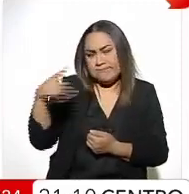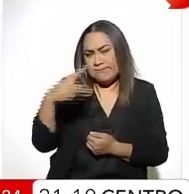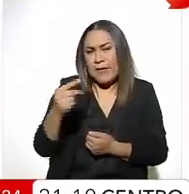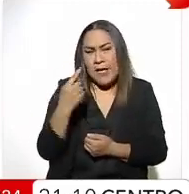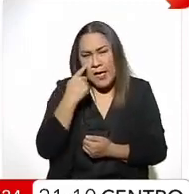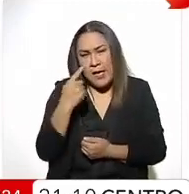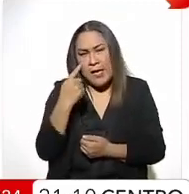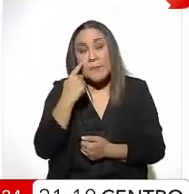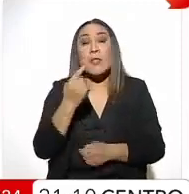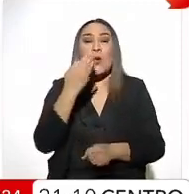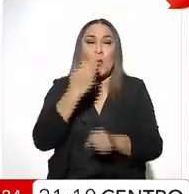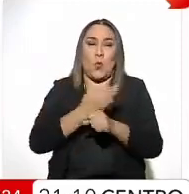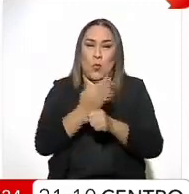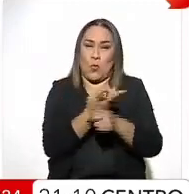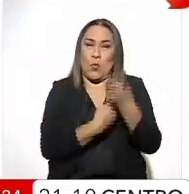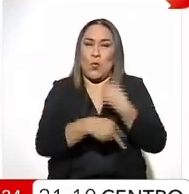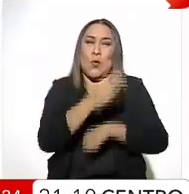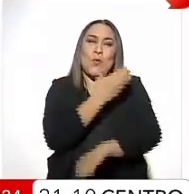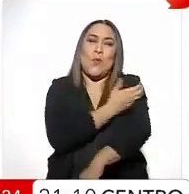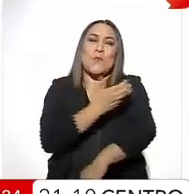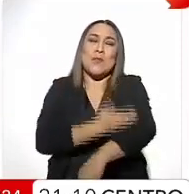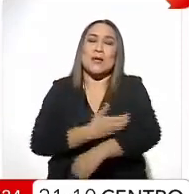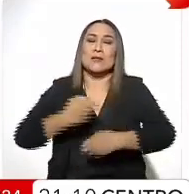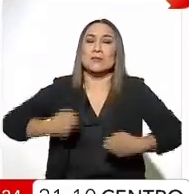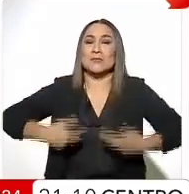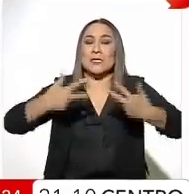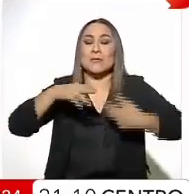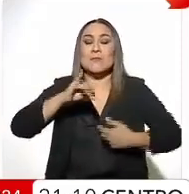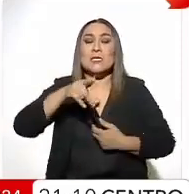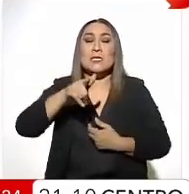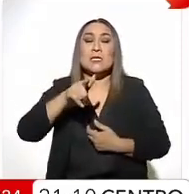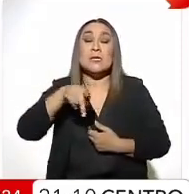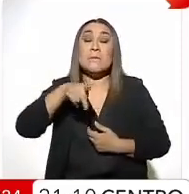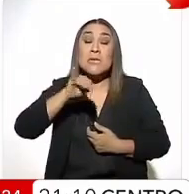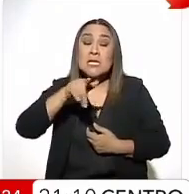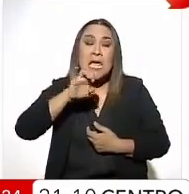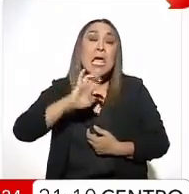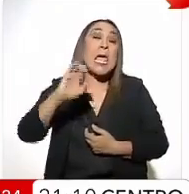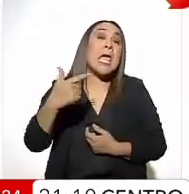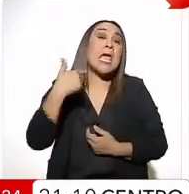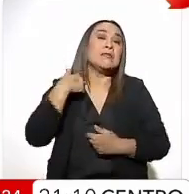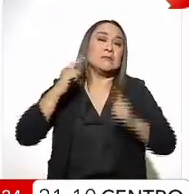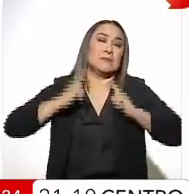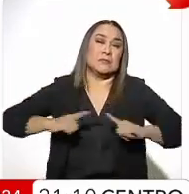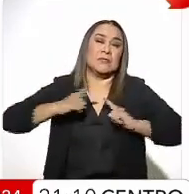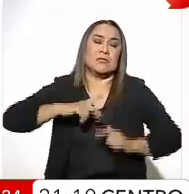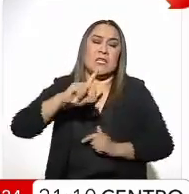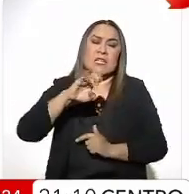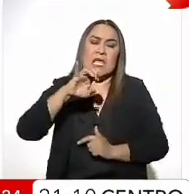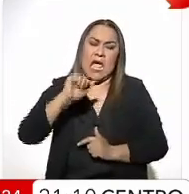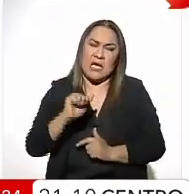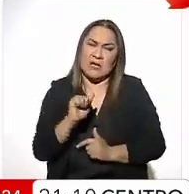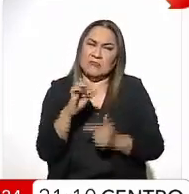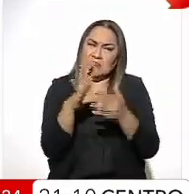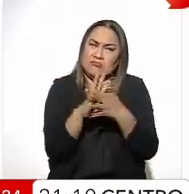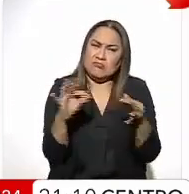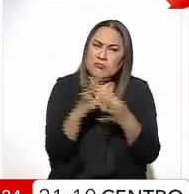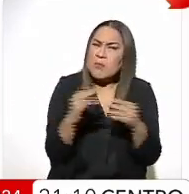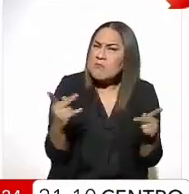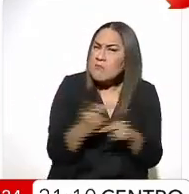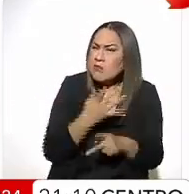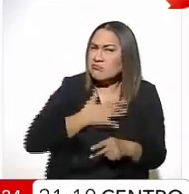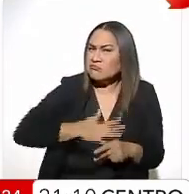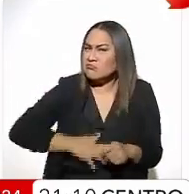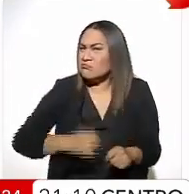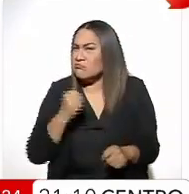Y nos acompaña esta noche a la distancia Mike Vigil, ex agente de la DEA, para hablar justamente sobre las incógnitas que permanecen